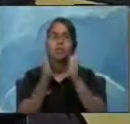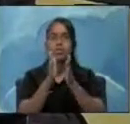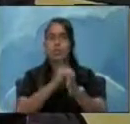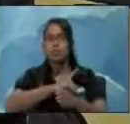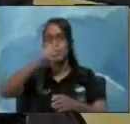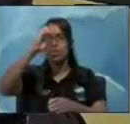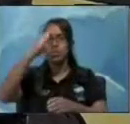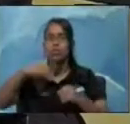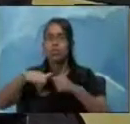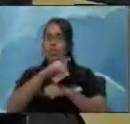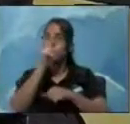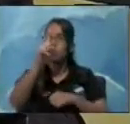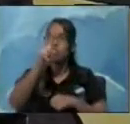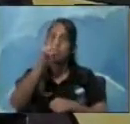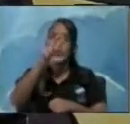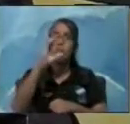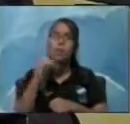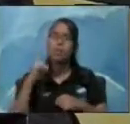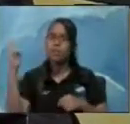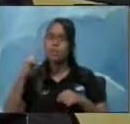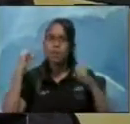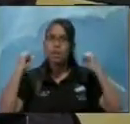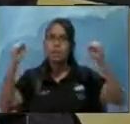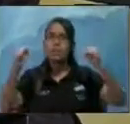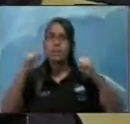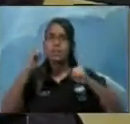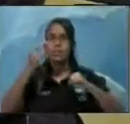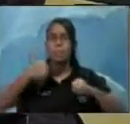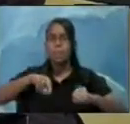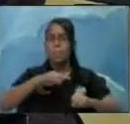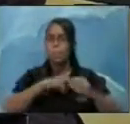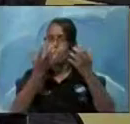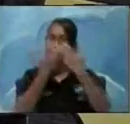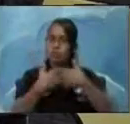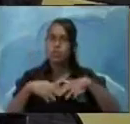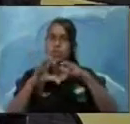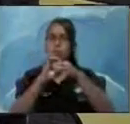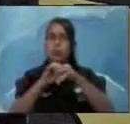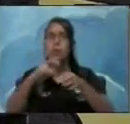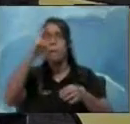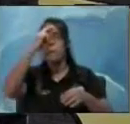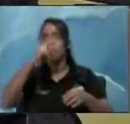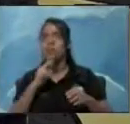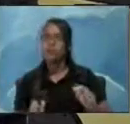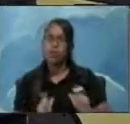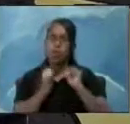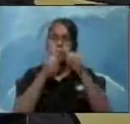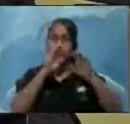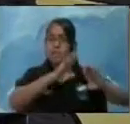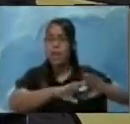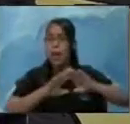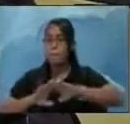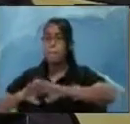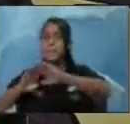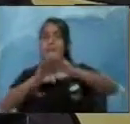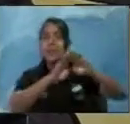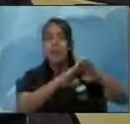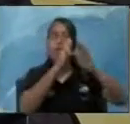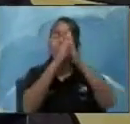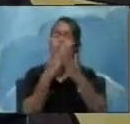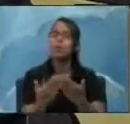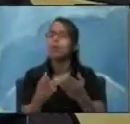sobre aquellos 120 valientes y nosotros subimos a la azotea papá comienza a ministrar una palabra